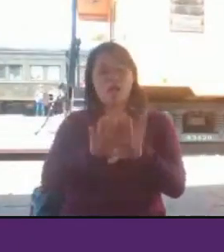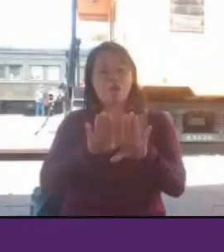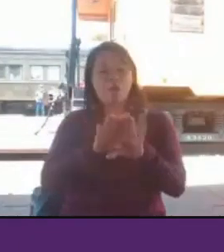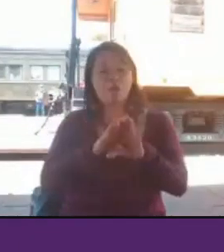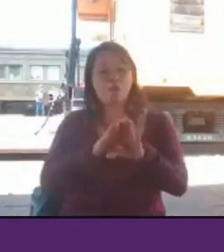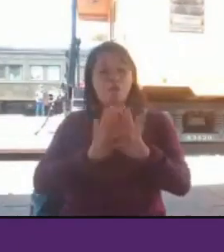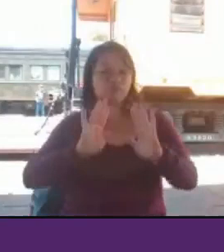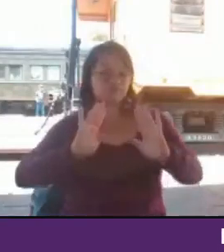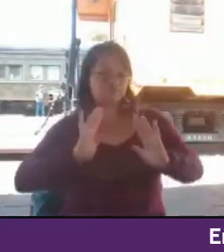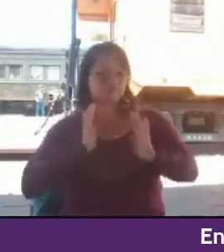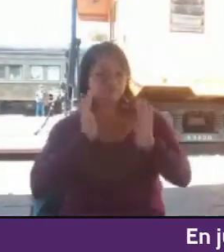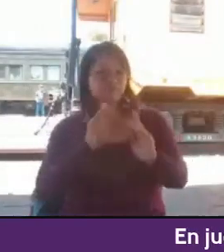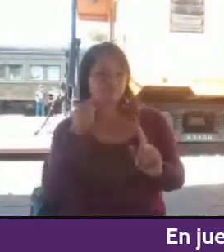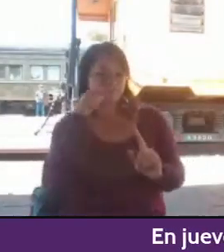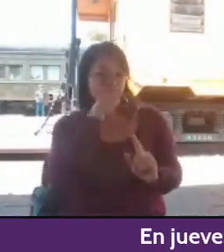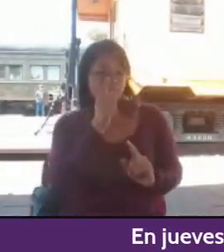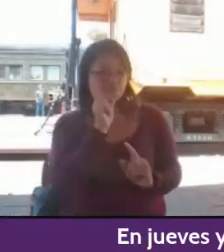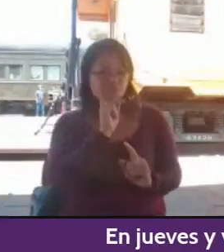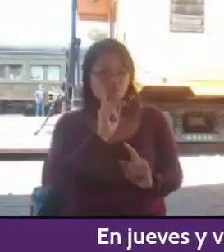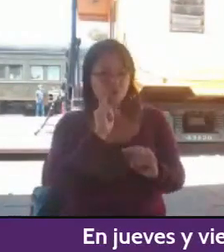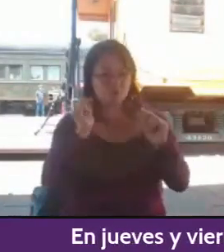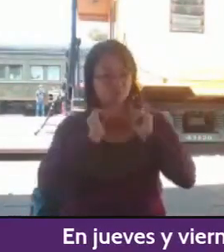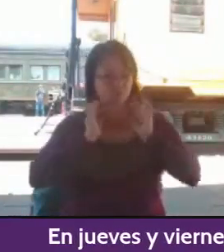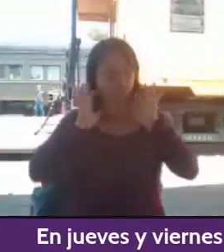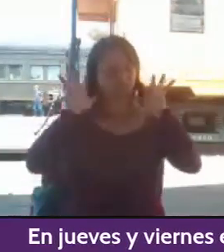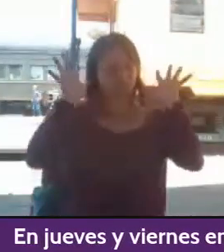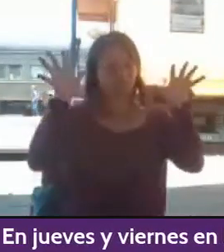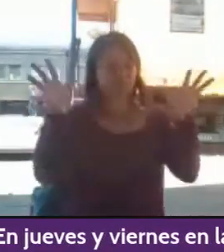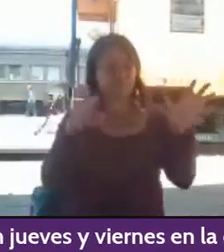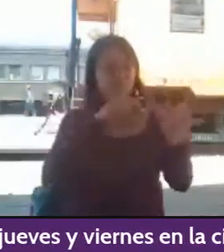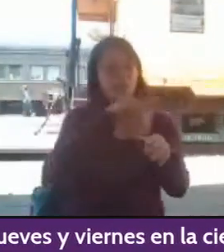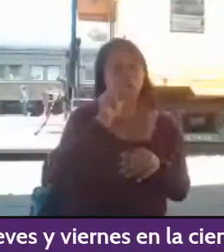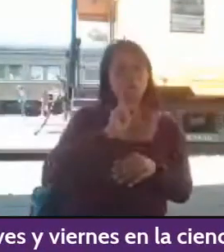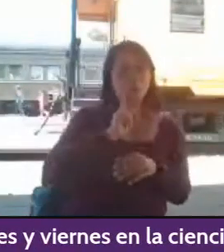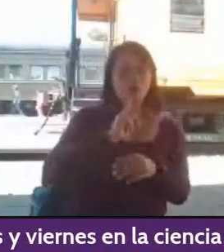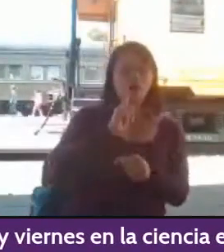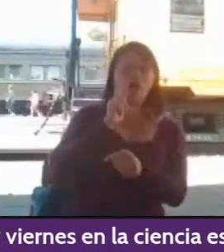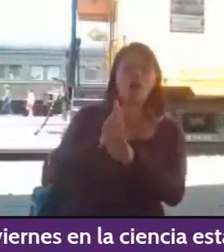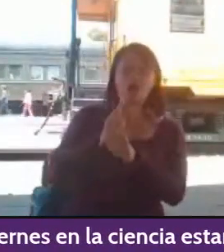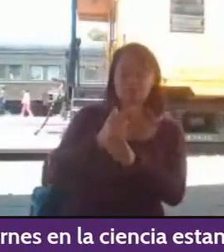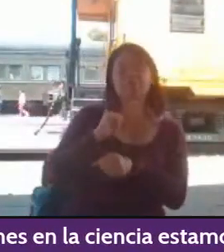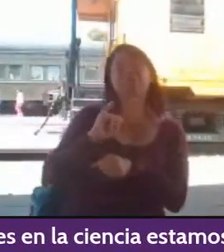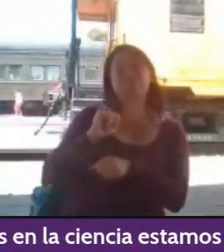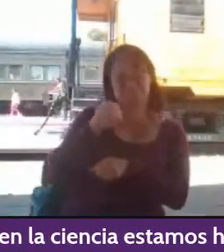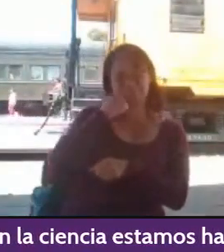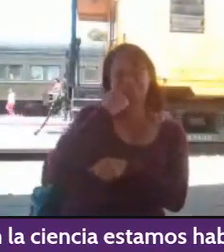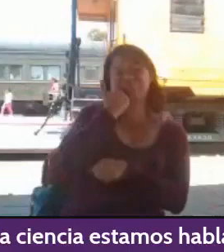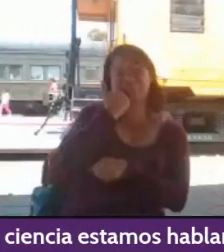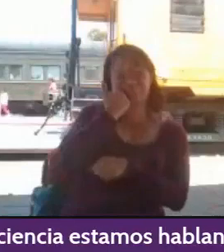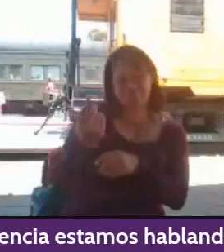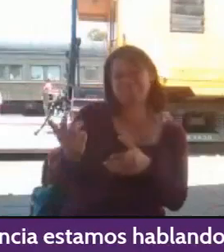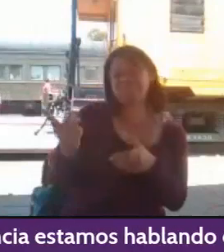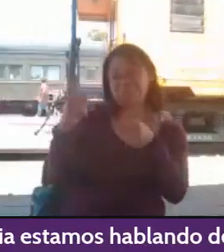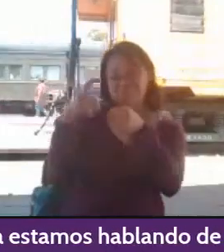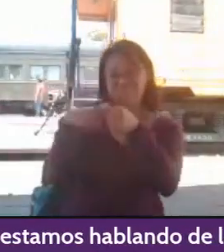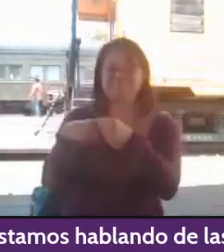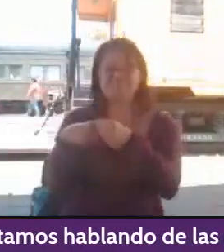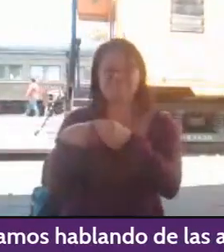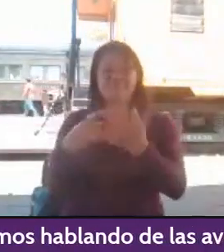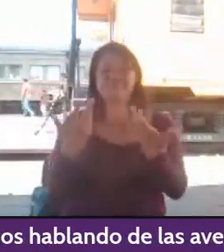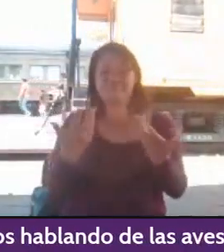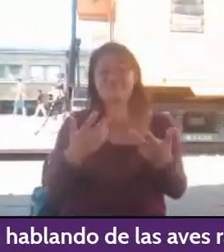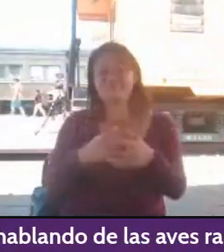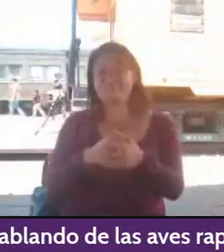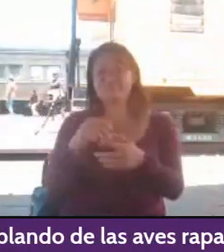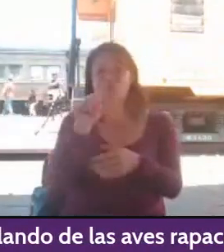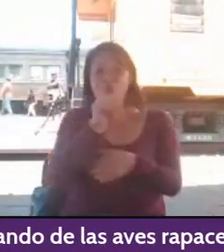colores, impresione a la hembra con cómo esponjan las plumas, y la hembra diga, sí, sí quiero, que entonces tengan poquitos plumas, por favor. Otro tipo